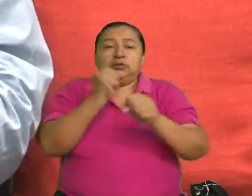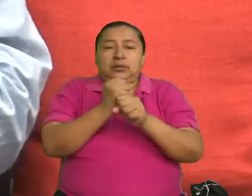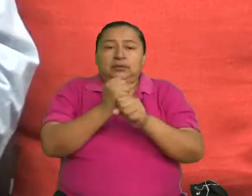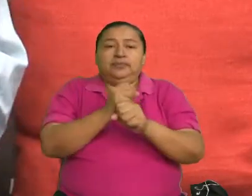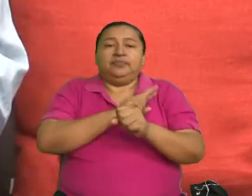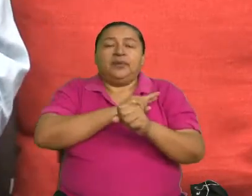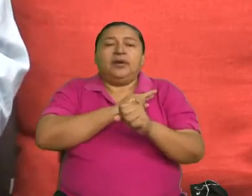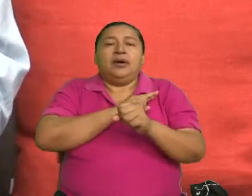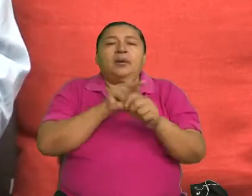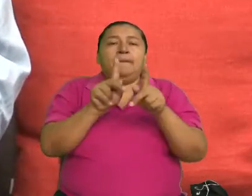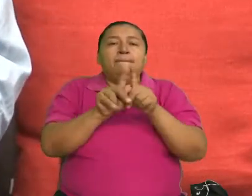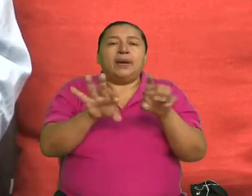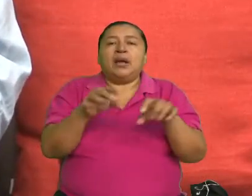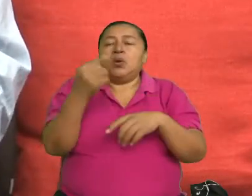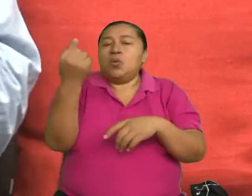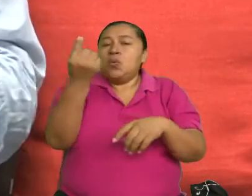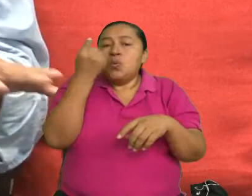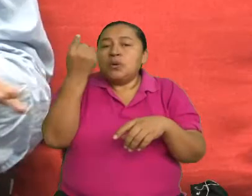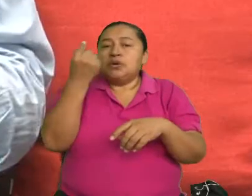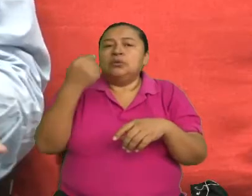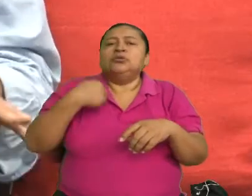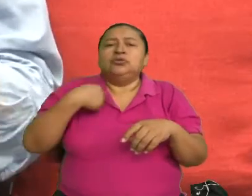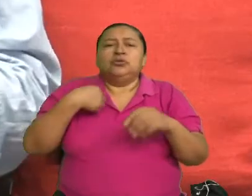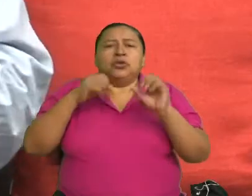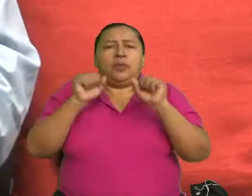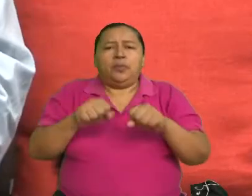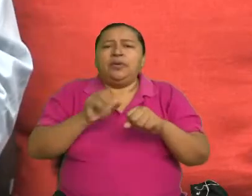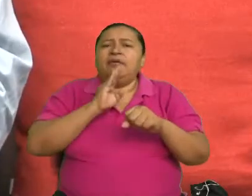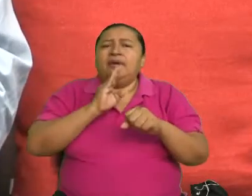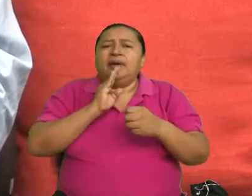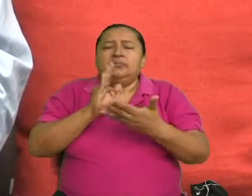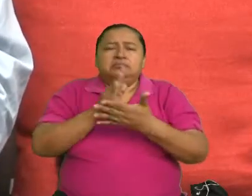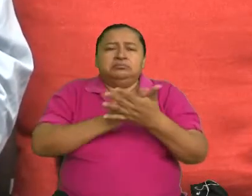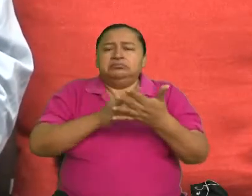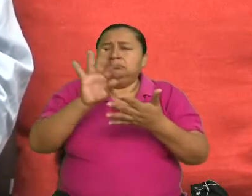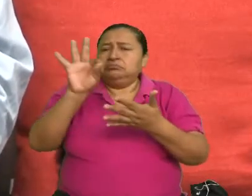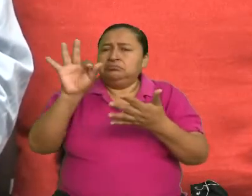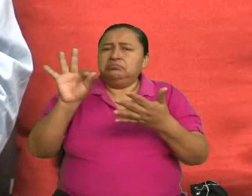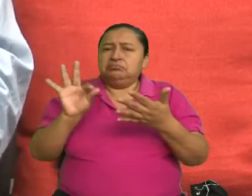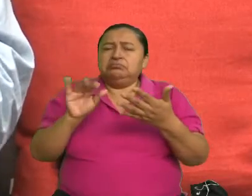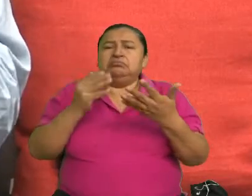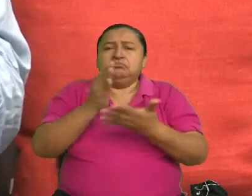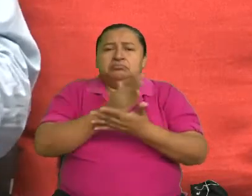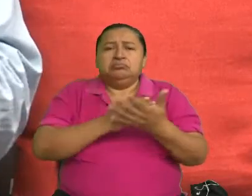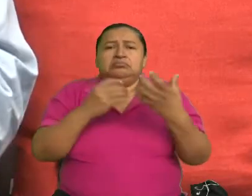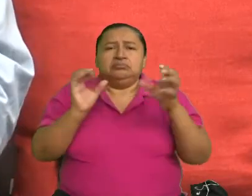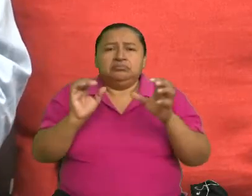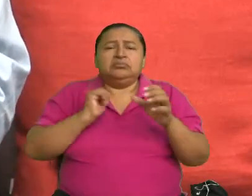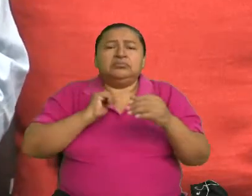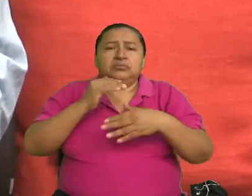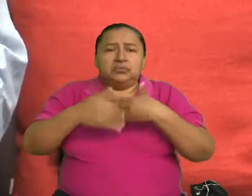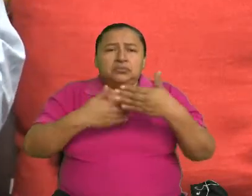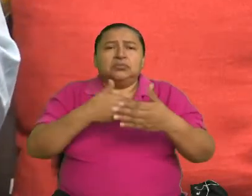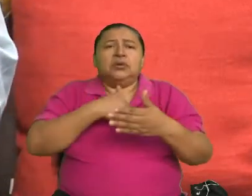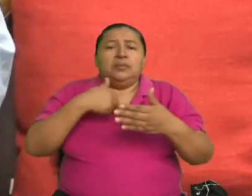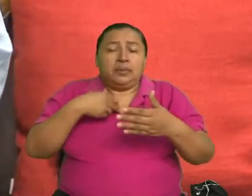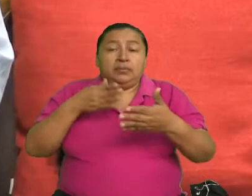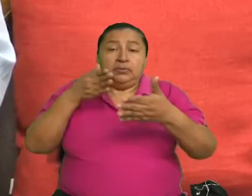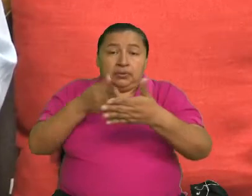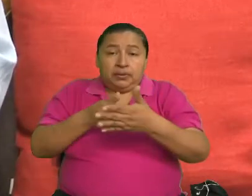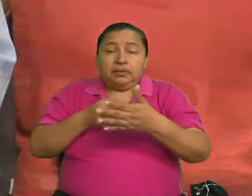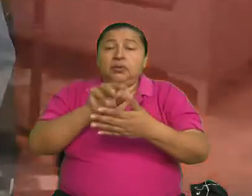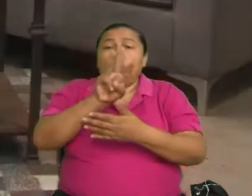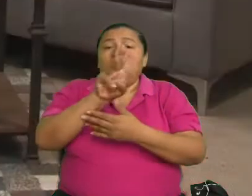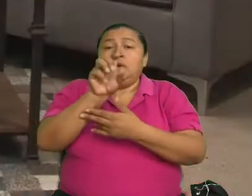un plan único. ¿Sí? Que yo te puedo hablar unas cuantas de uno. Claro, claro. ¿Quieres que te diga alguna cosa? Vamos a hacer una pausa, compañero